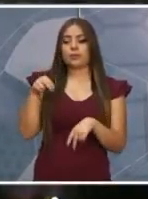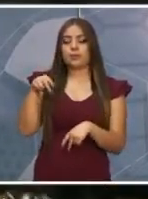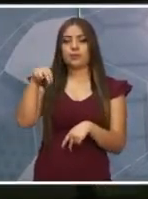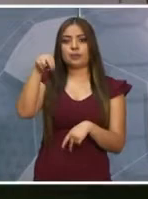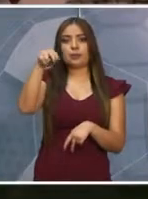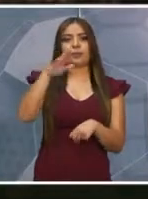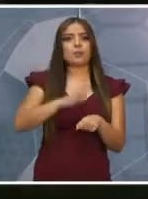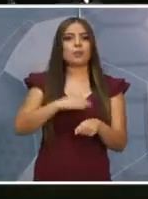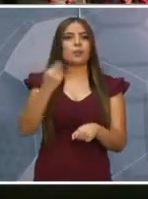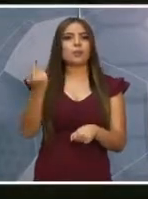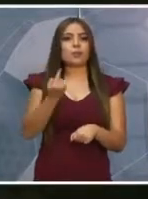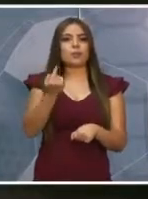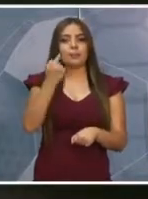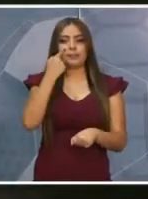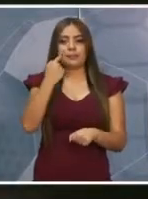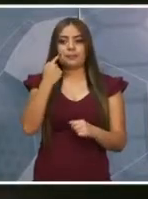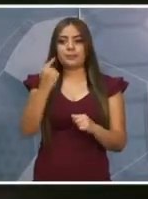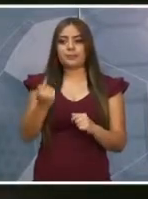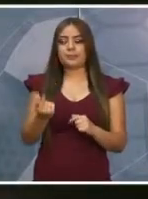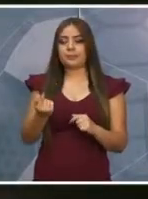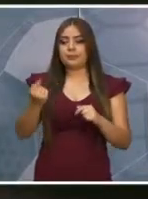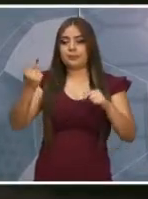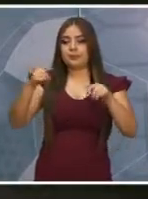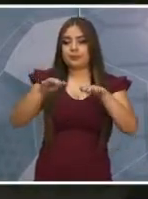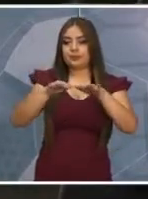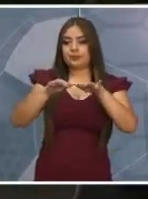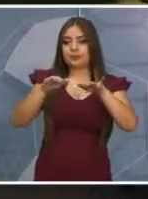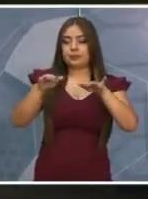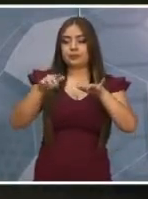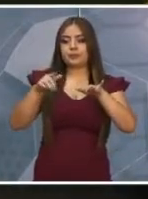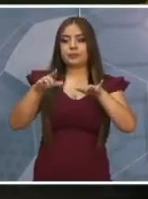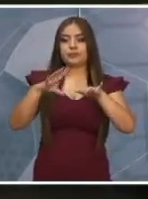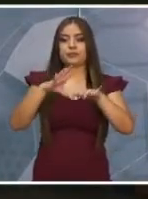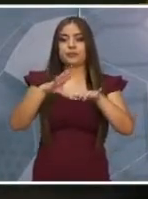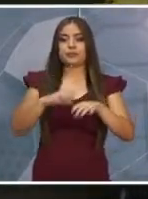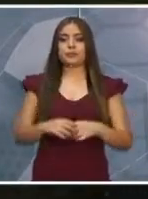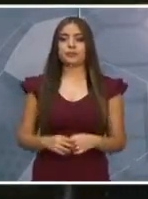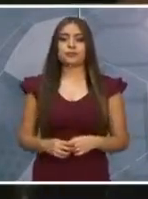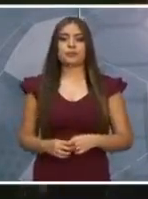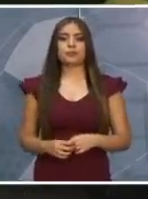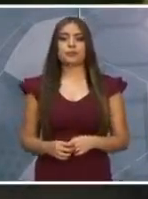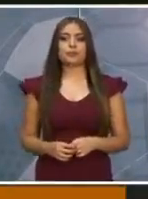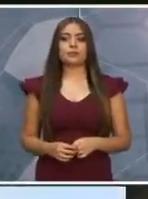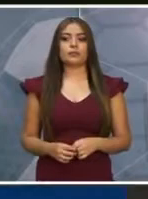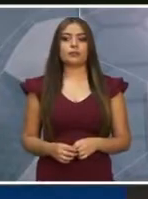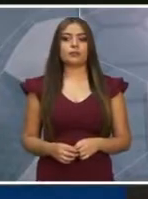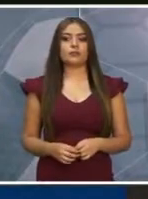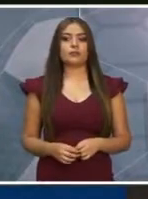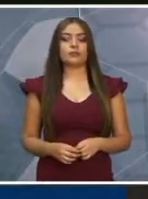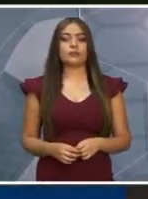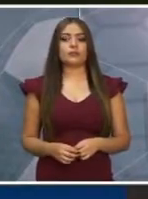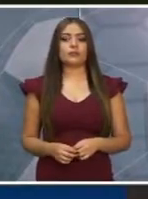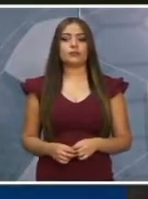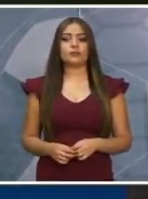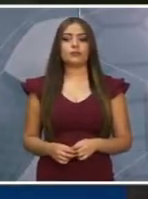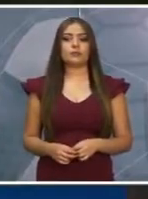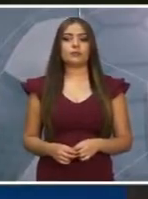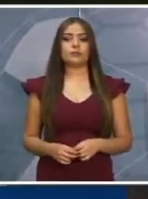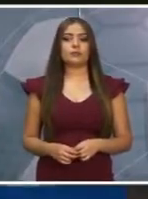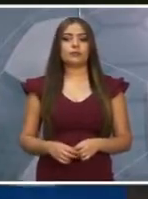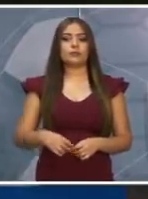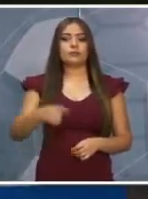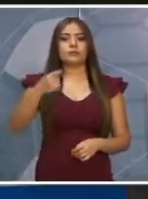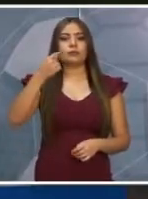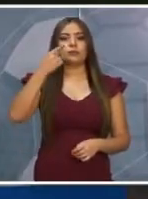central existe una rampa de descenso para las jóvenes o ciudadanos que deciden realizar alguna actividad física sobre la